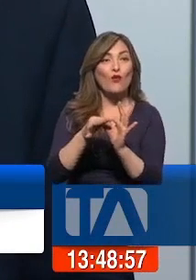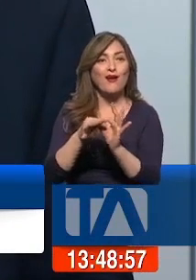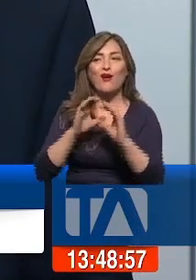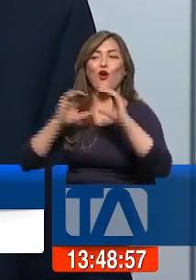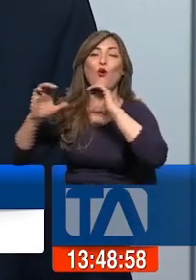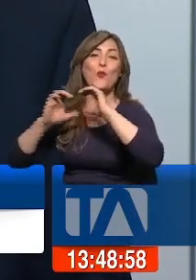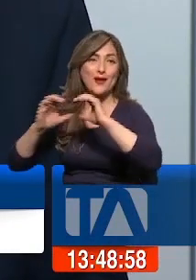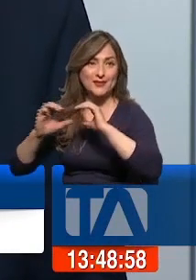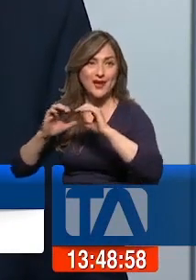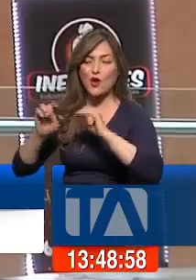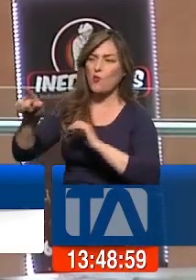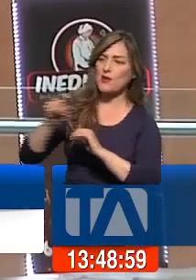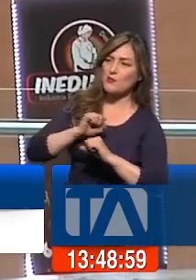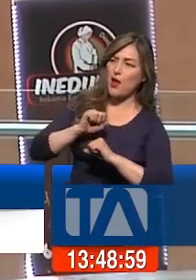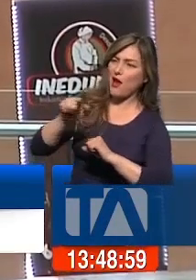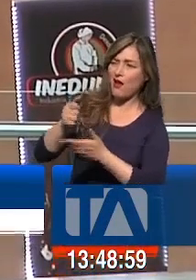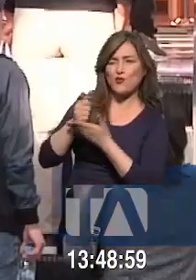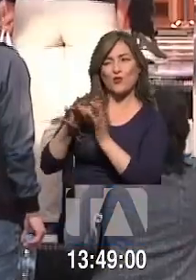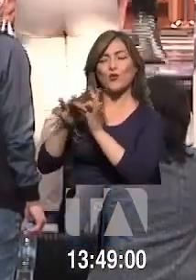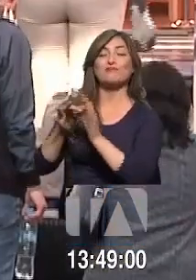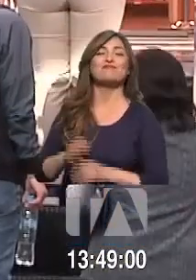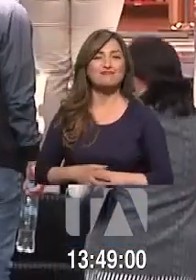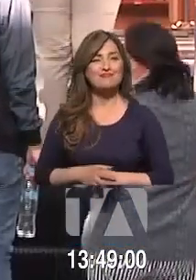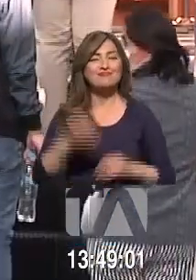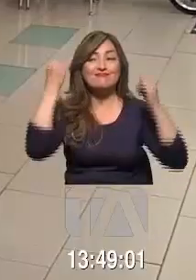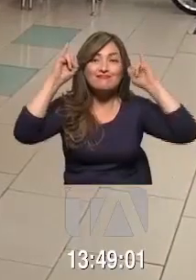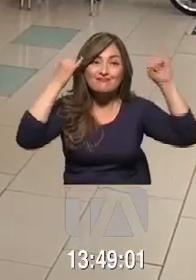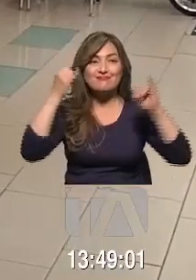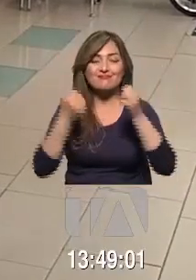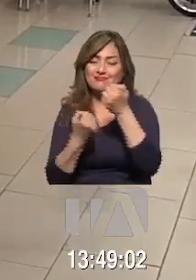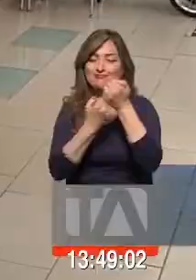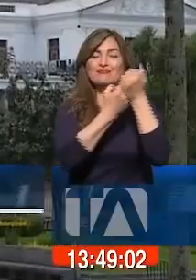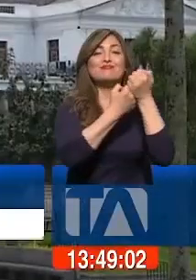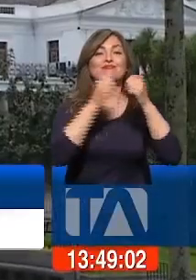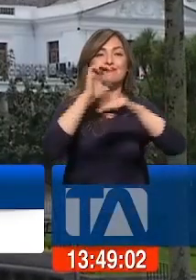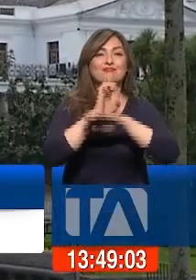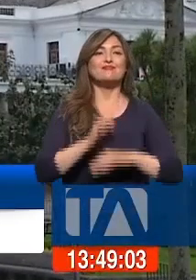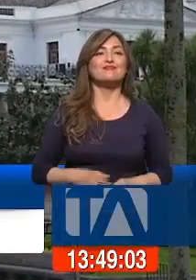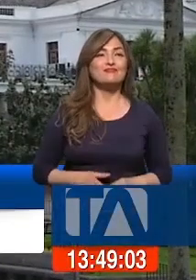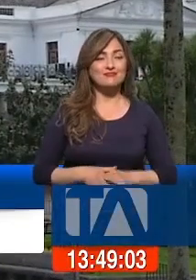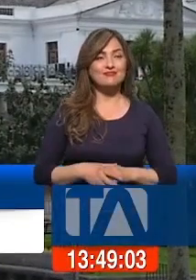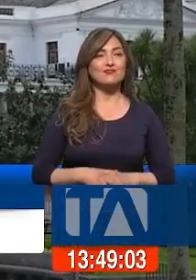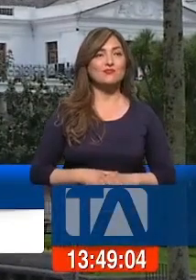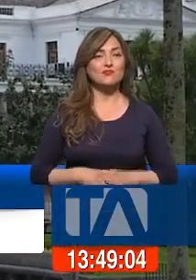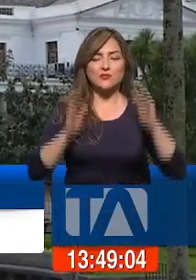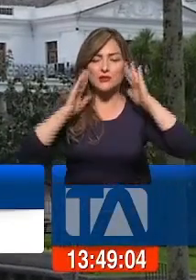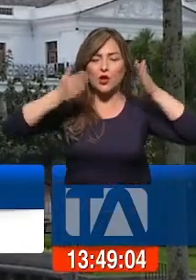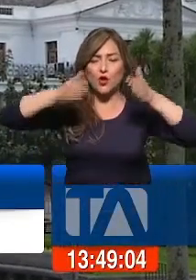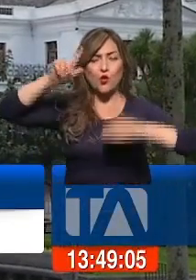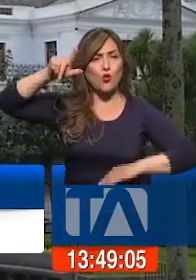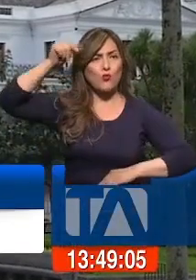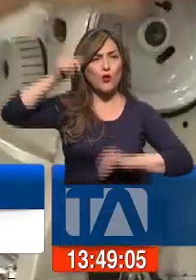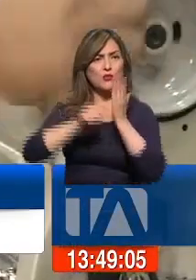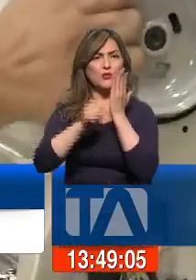conversaciones. De estos talleres surgieron ideas que serán impulsadas en el país y que no están centradas en el gobierno ni